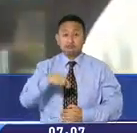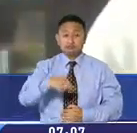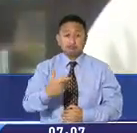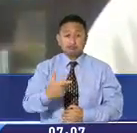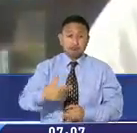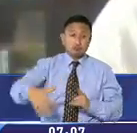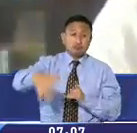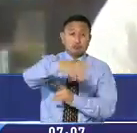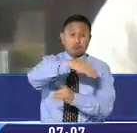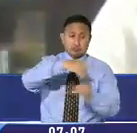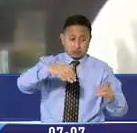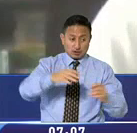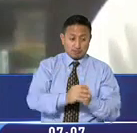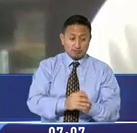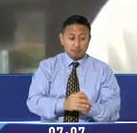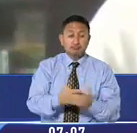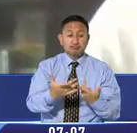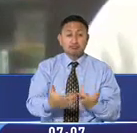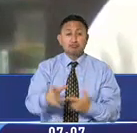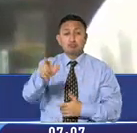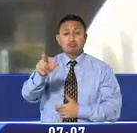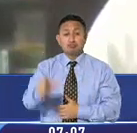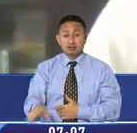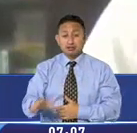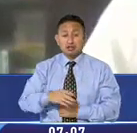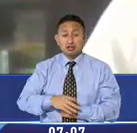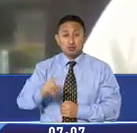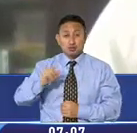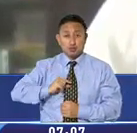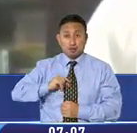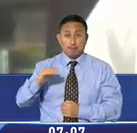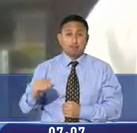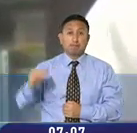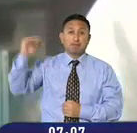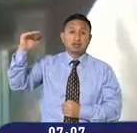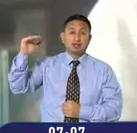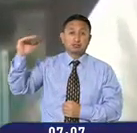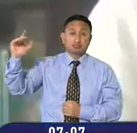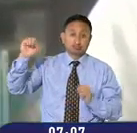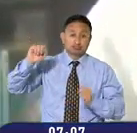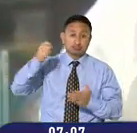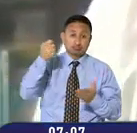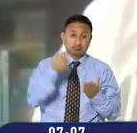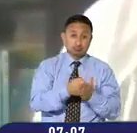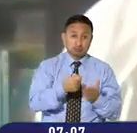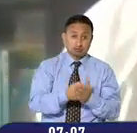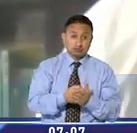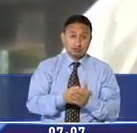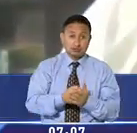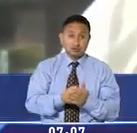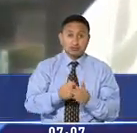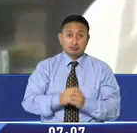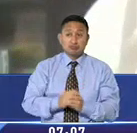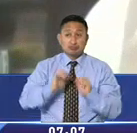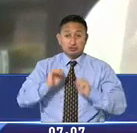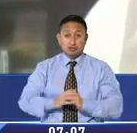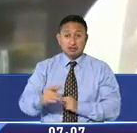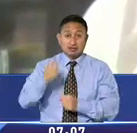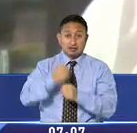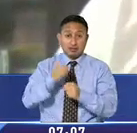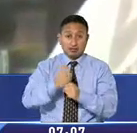condiciones para que el nivel salarial sea mayor. Y el nivel salarial no es que va a generar menos